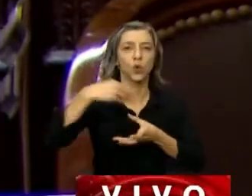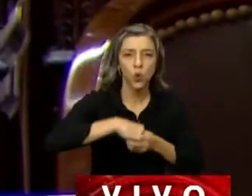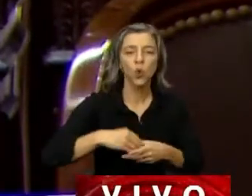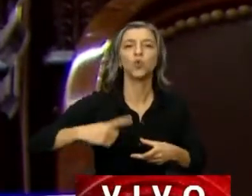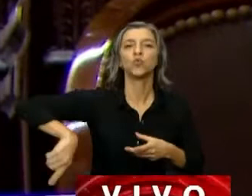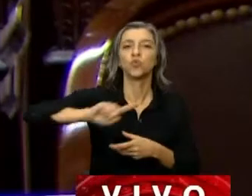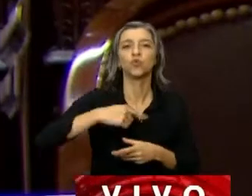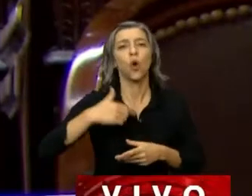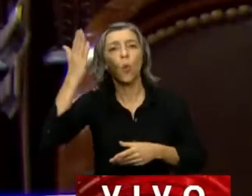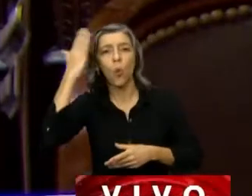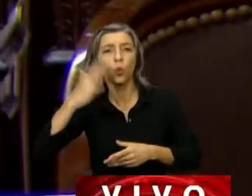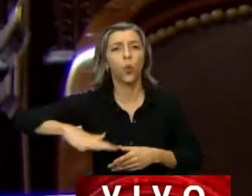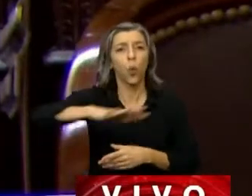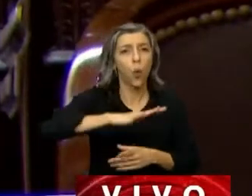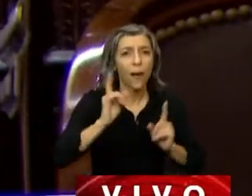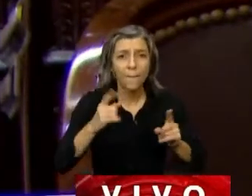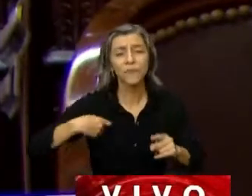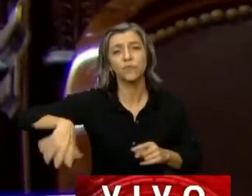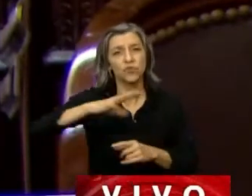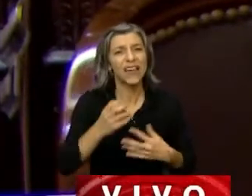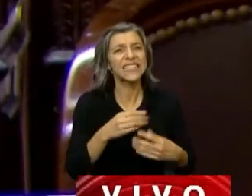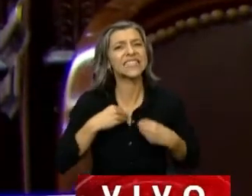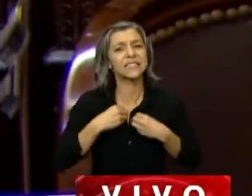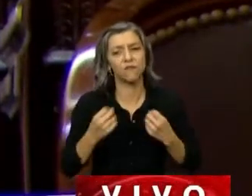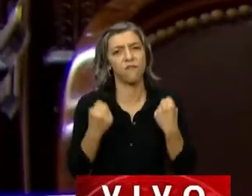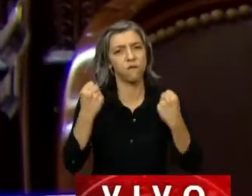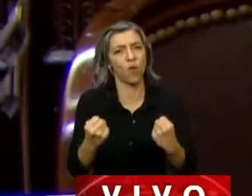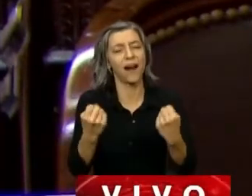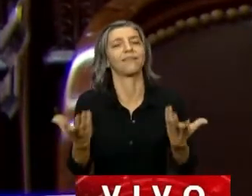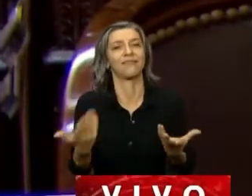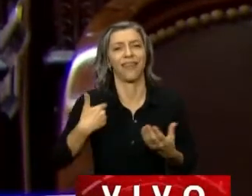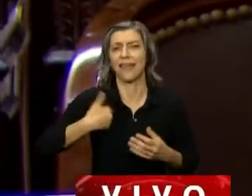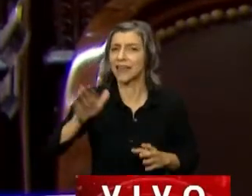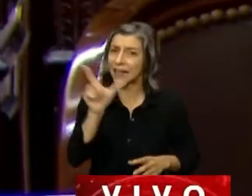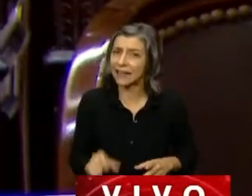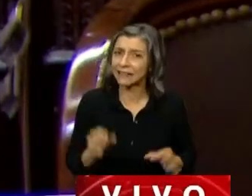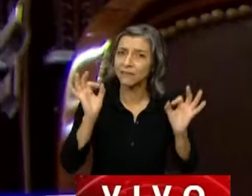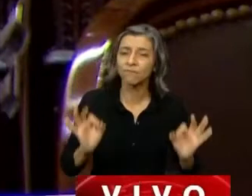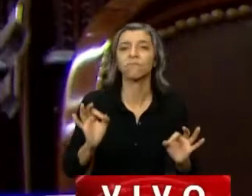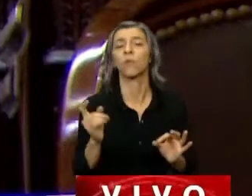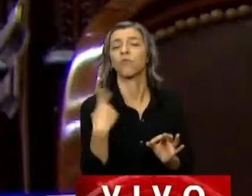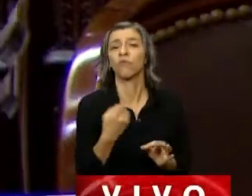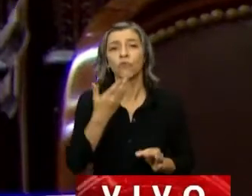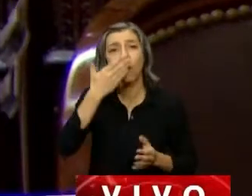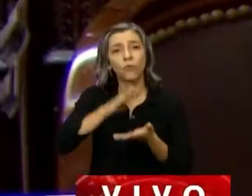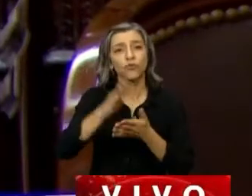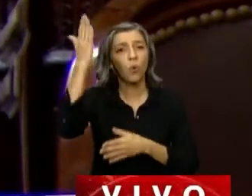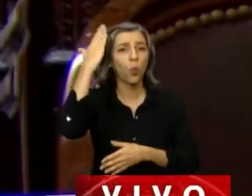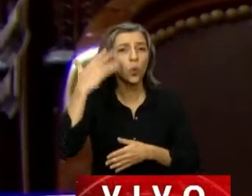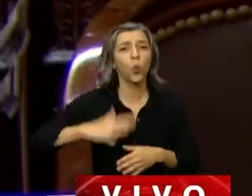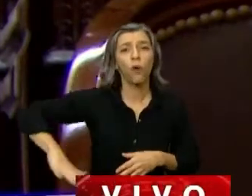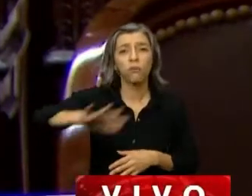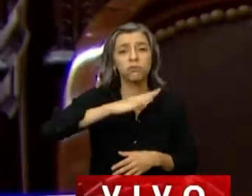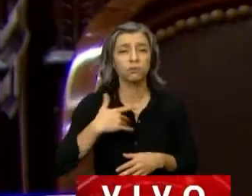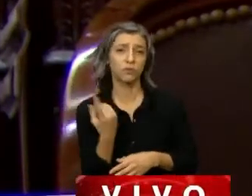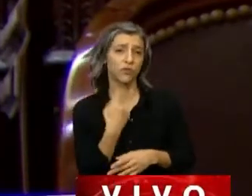ver con la posibilidad de que la cultura popular se fortalezca en nuestro país, porque en definitiva, cuando hablamos de cultura popular, también estamos